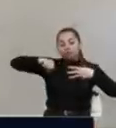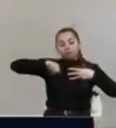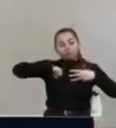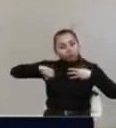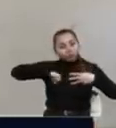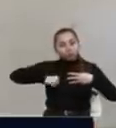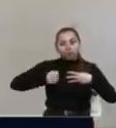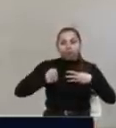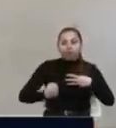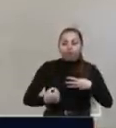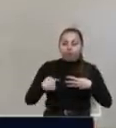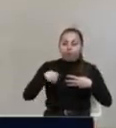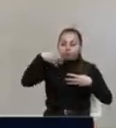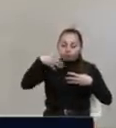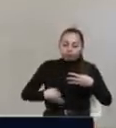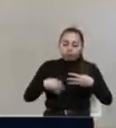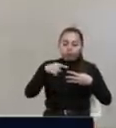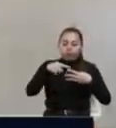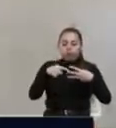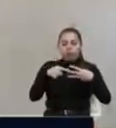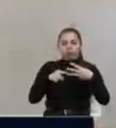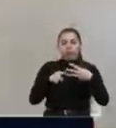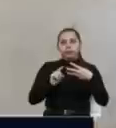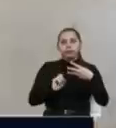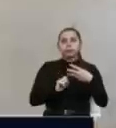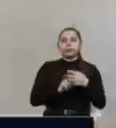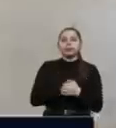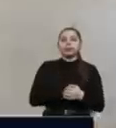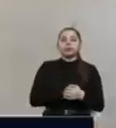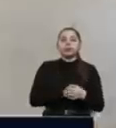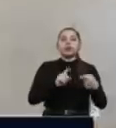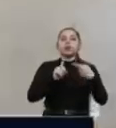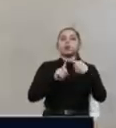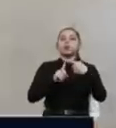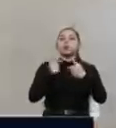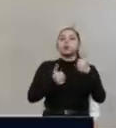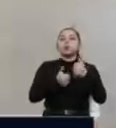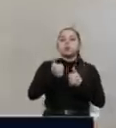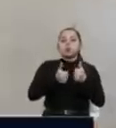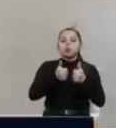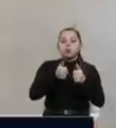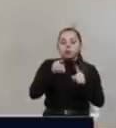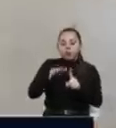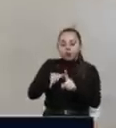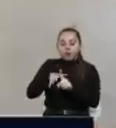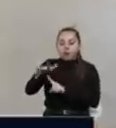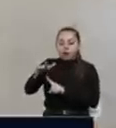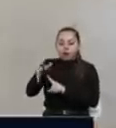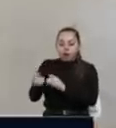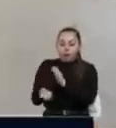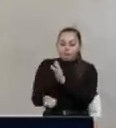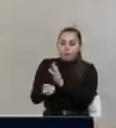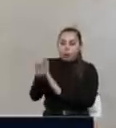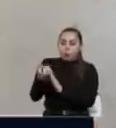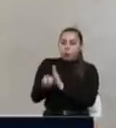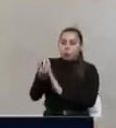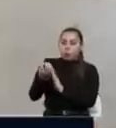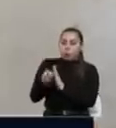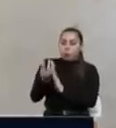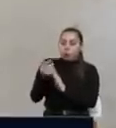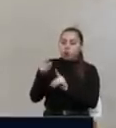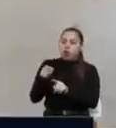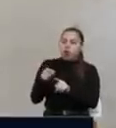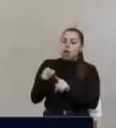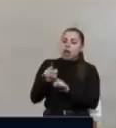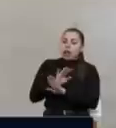acciones muy definidas. Una que afecte la producción y